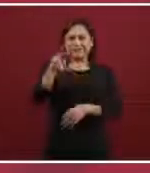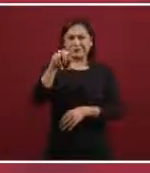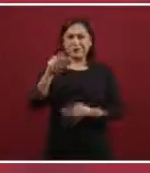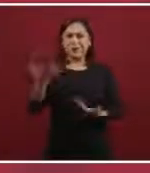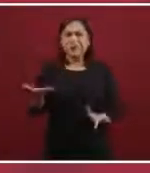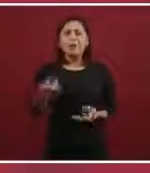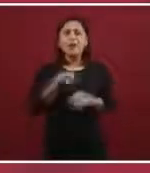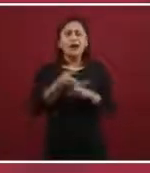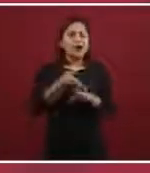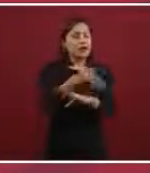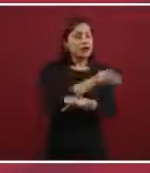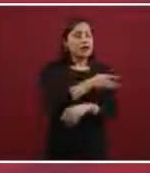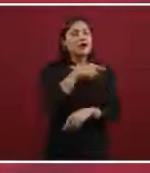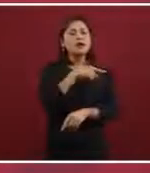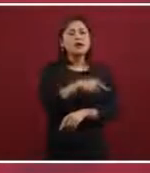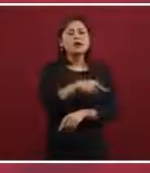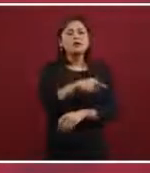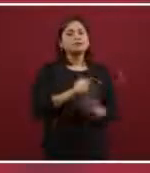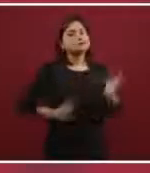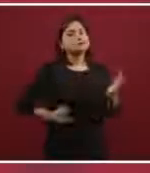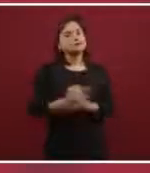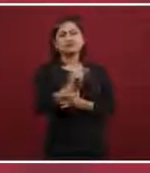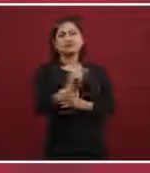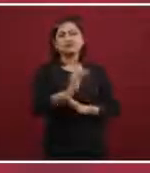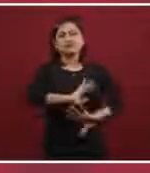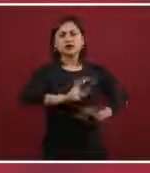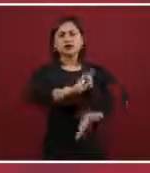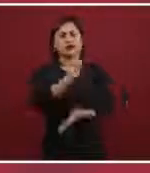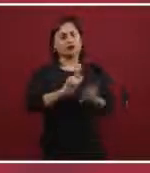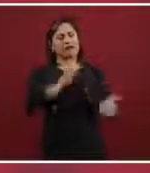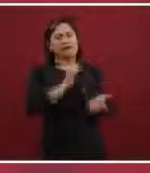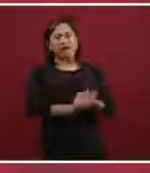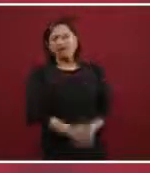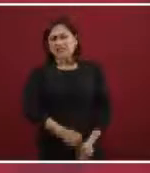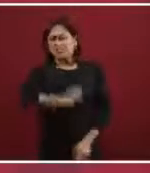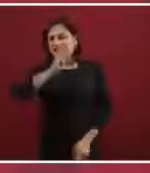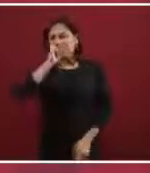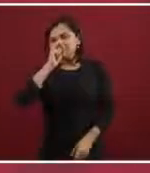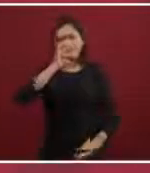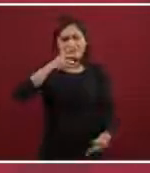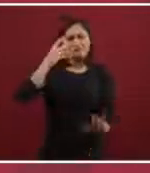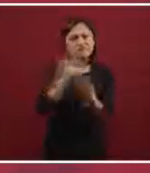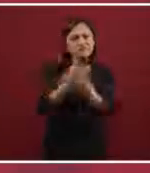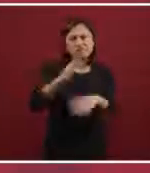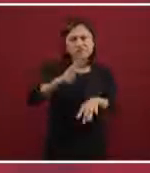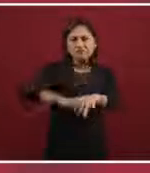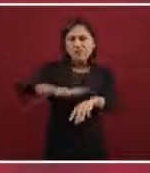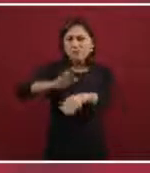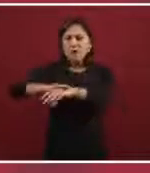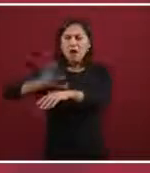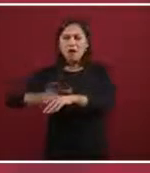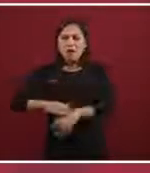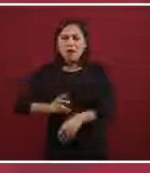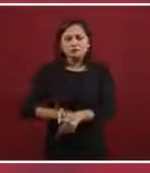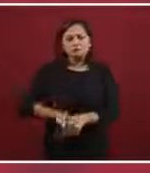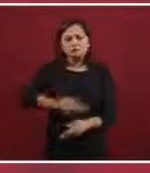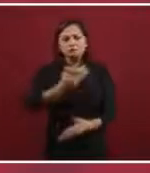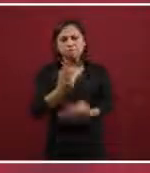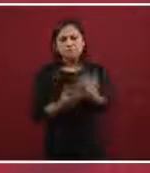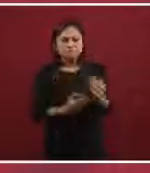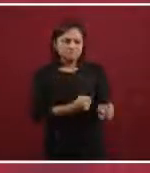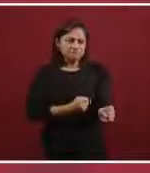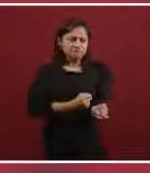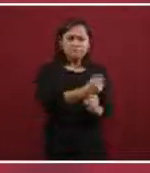y resolver el problema con leyes más severas con cárceles con manos duras